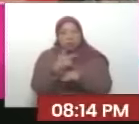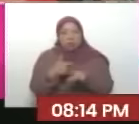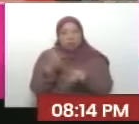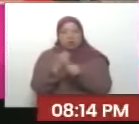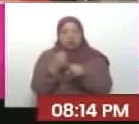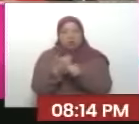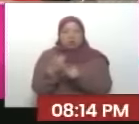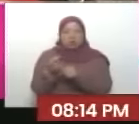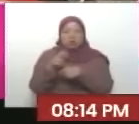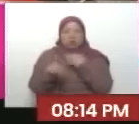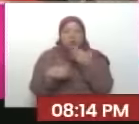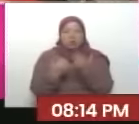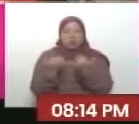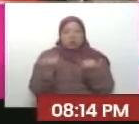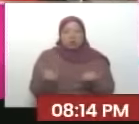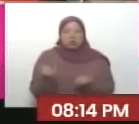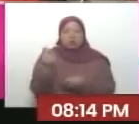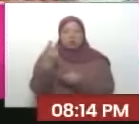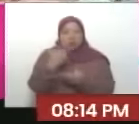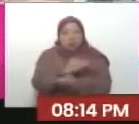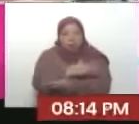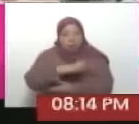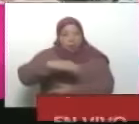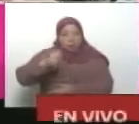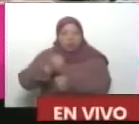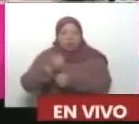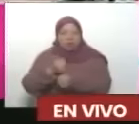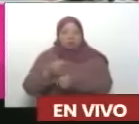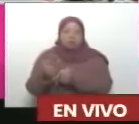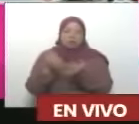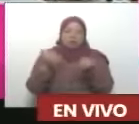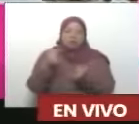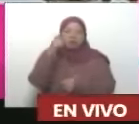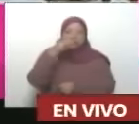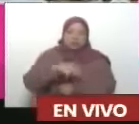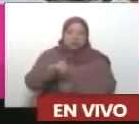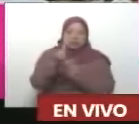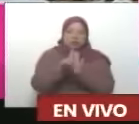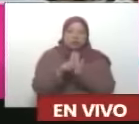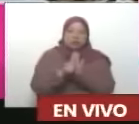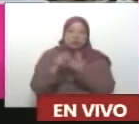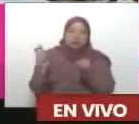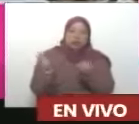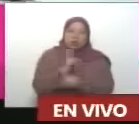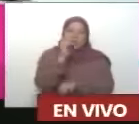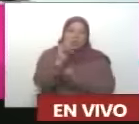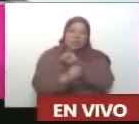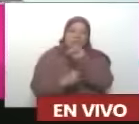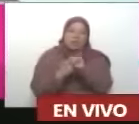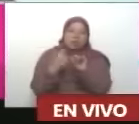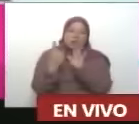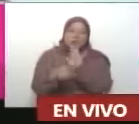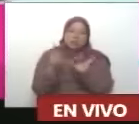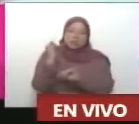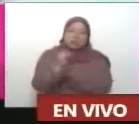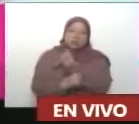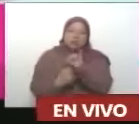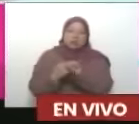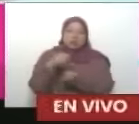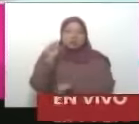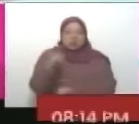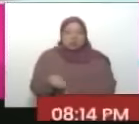de disponer unilateralmente de un mar pendiente por delimitar de manera ilegal y en violación del derecho internacional? Sí,